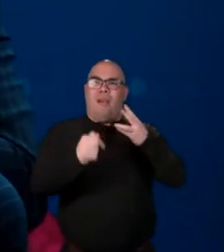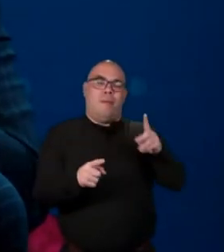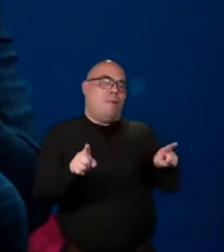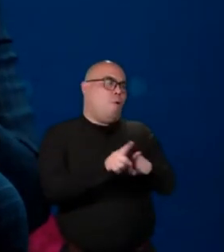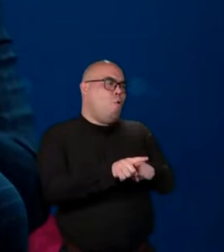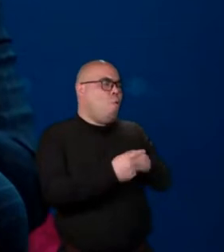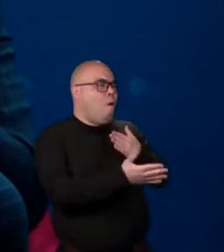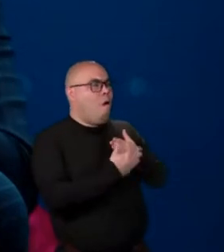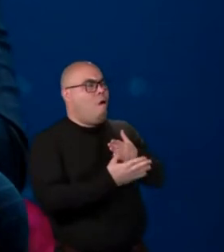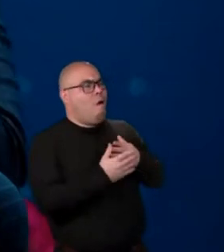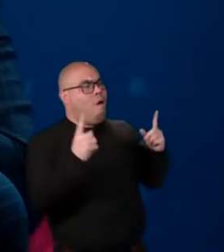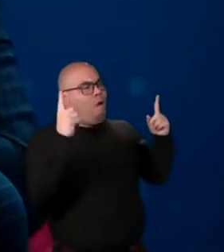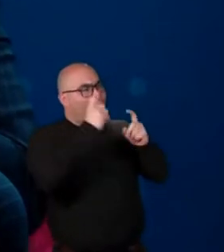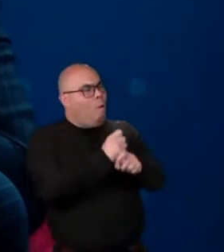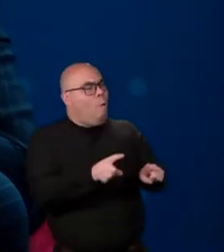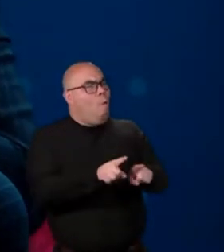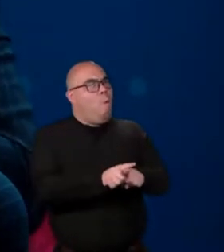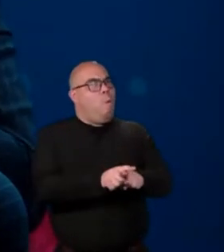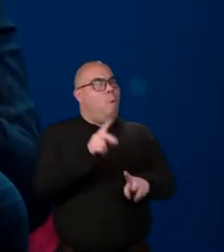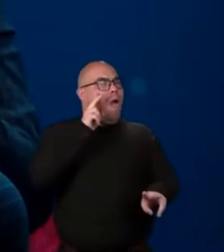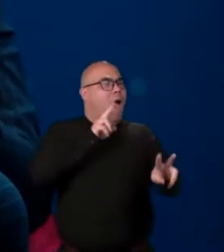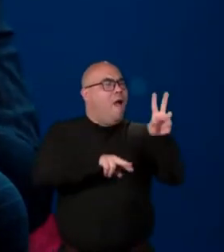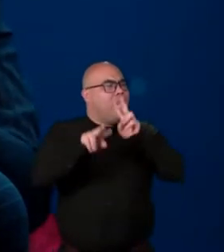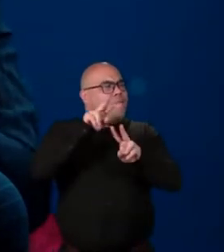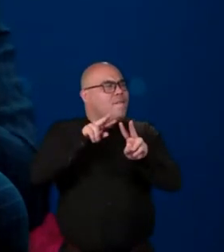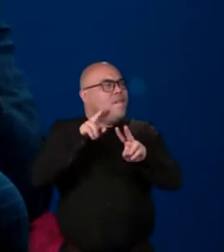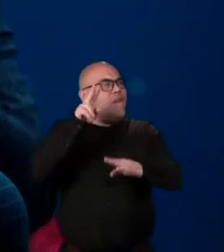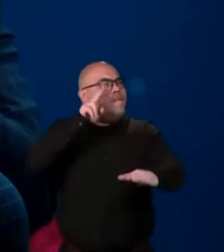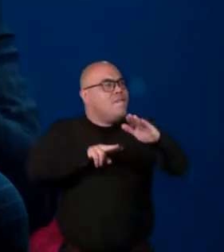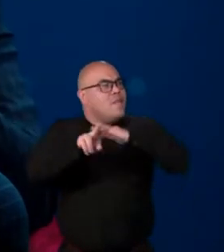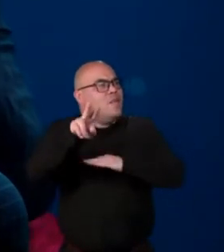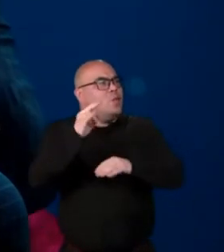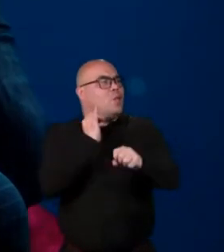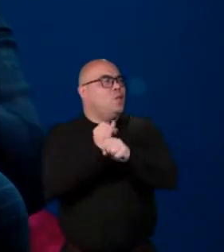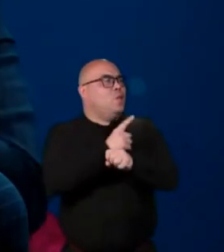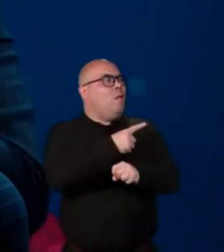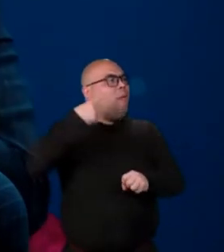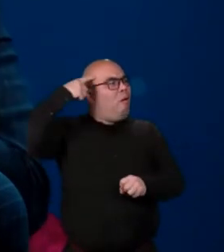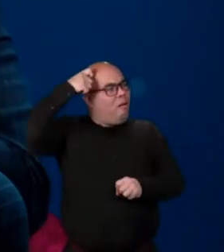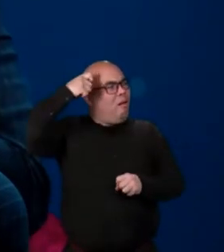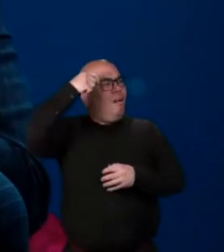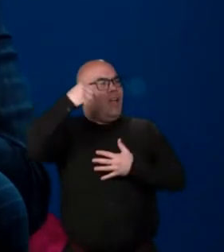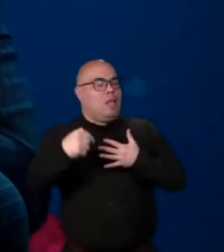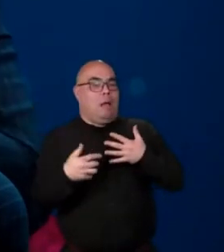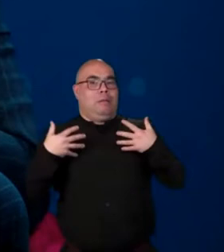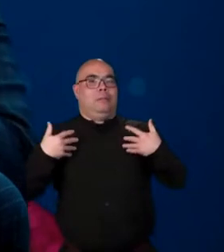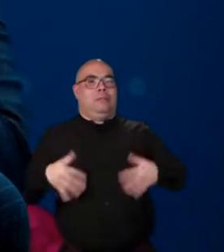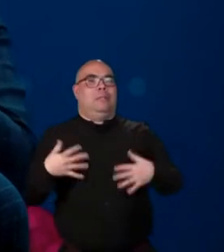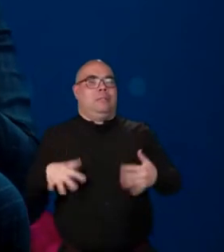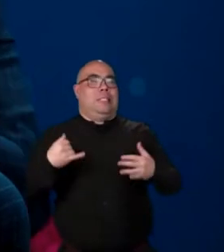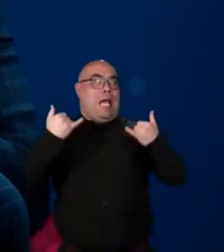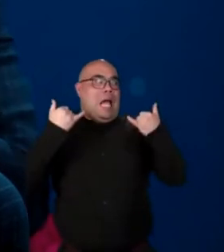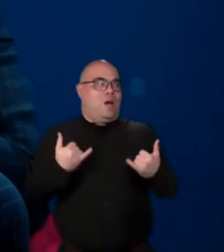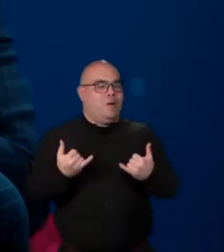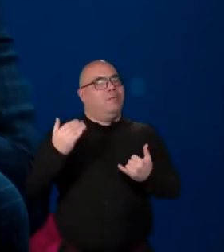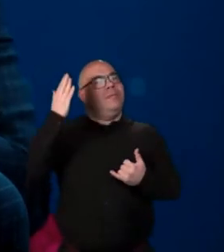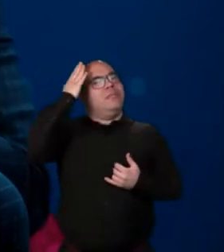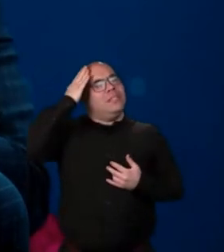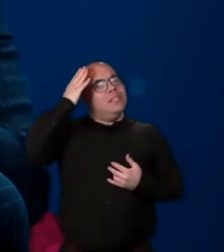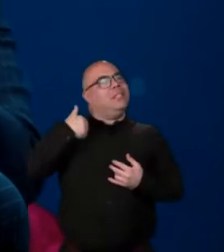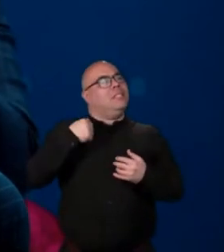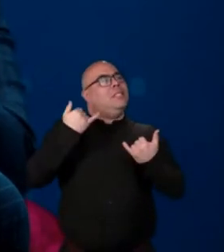esa visión institucional para dar respuesta a los retos de retos que hoy se evidencian muy